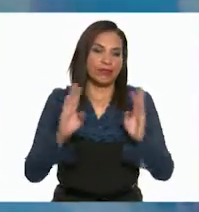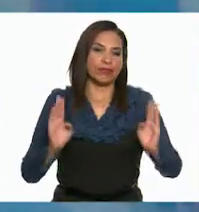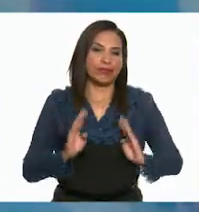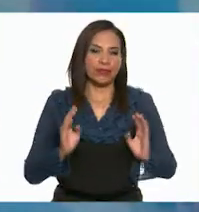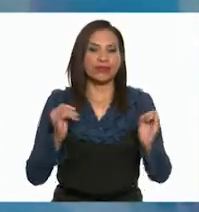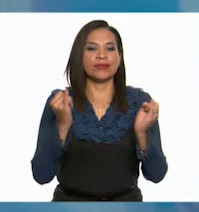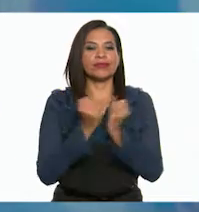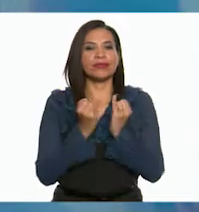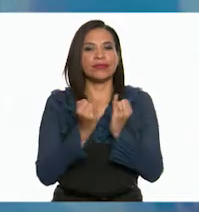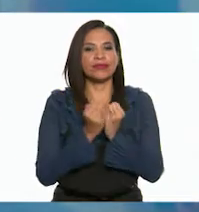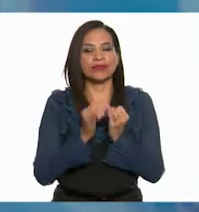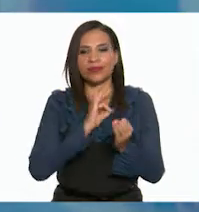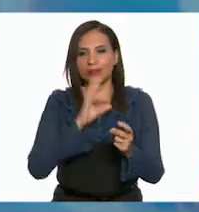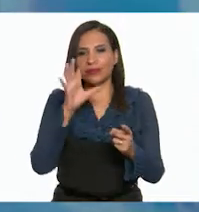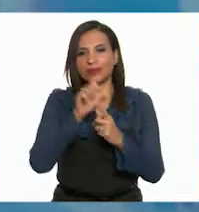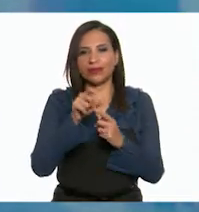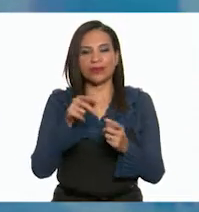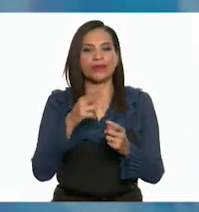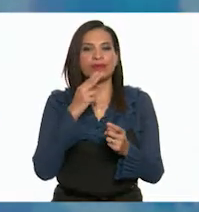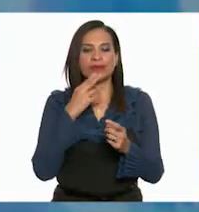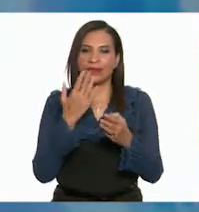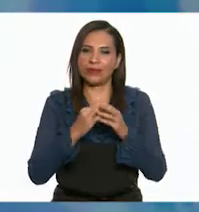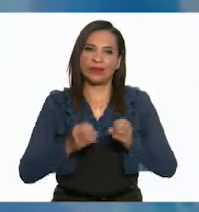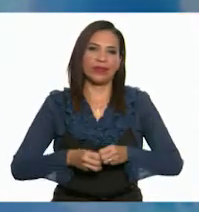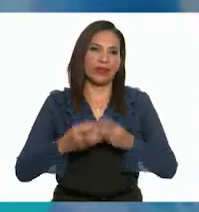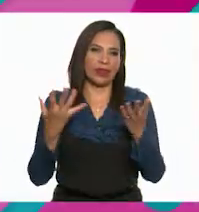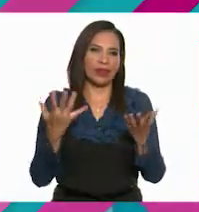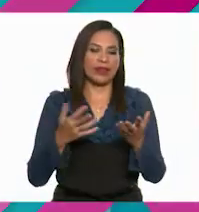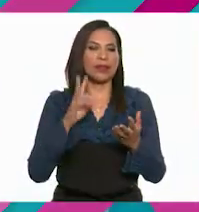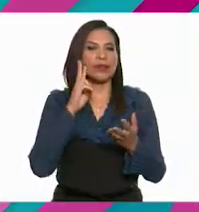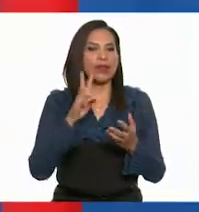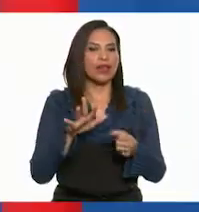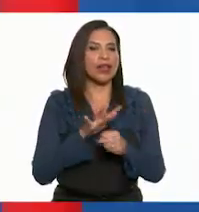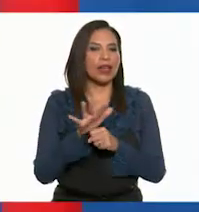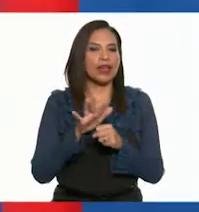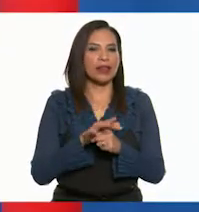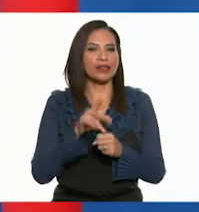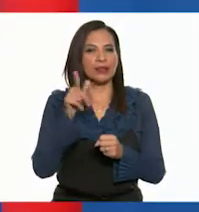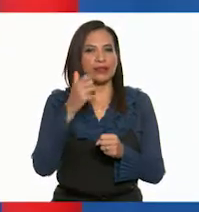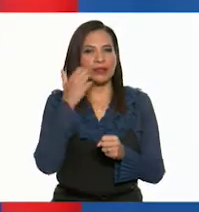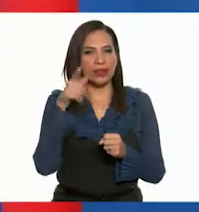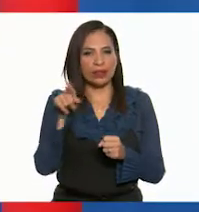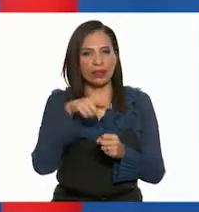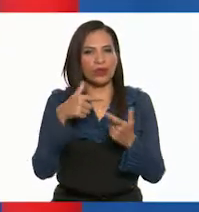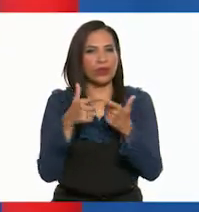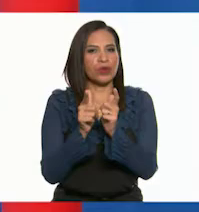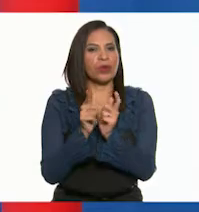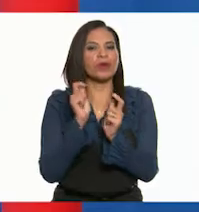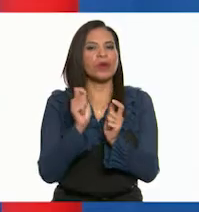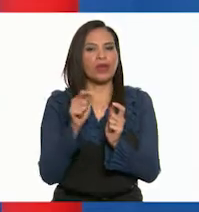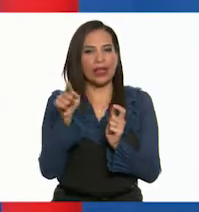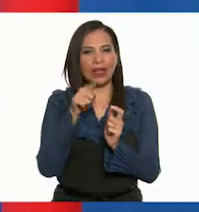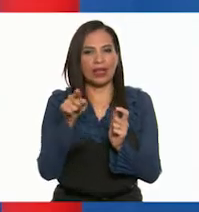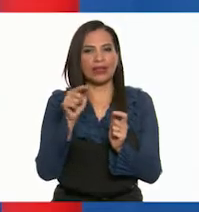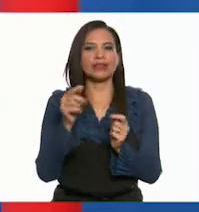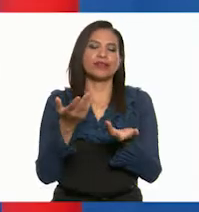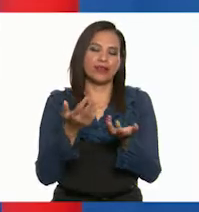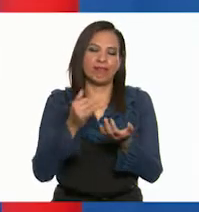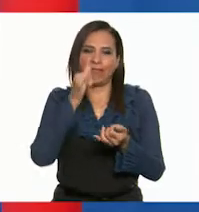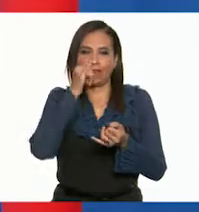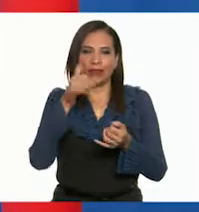y además se logró definir claramente y abiertamente la intención de los insurgentes, lograr